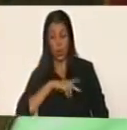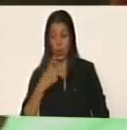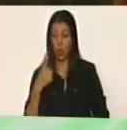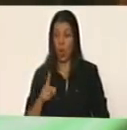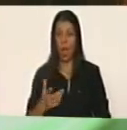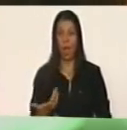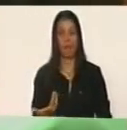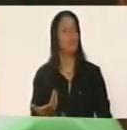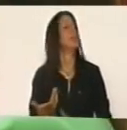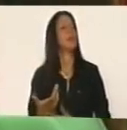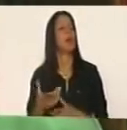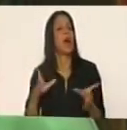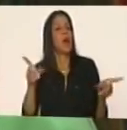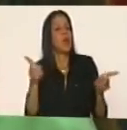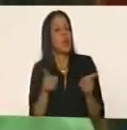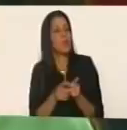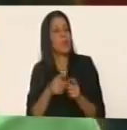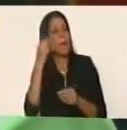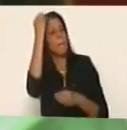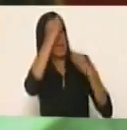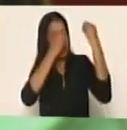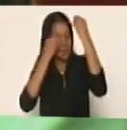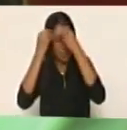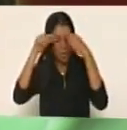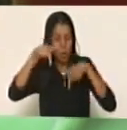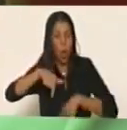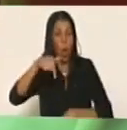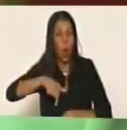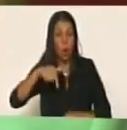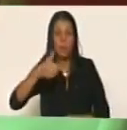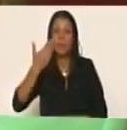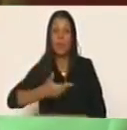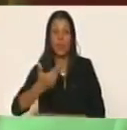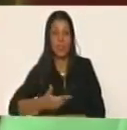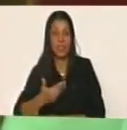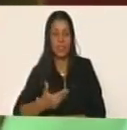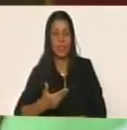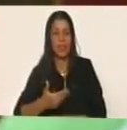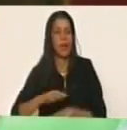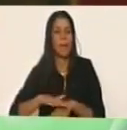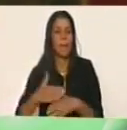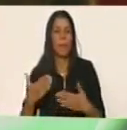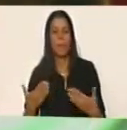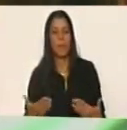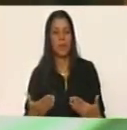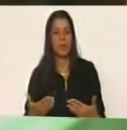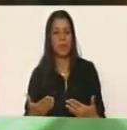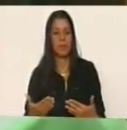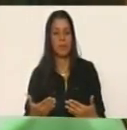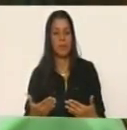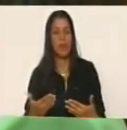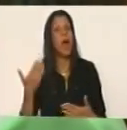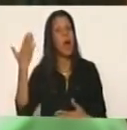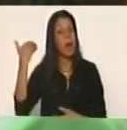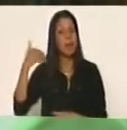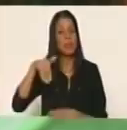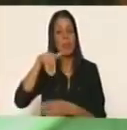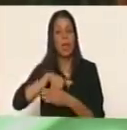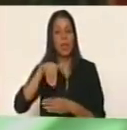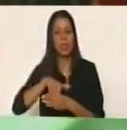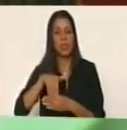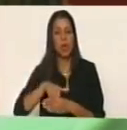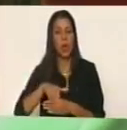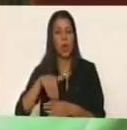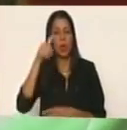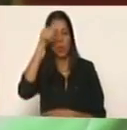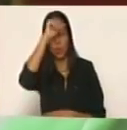que tener una conclusión, una reflexión el día de hoy. Porque después de las elecciones del domingo, de las